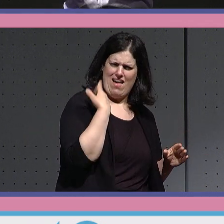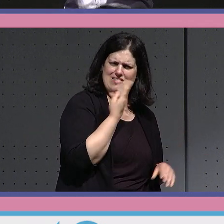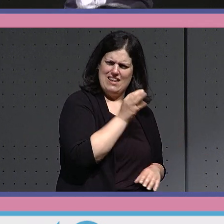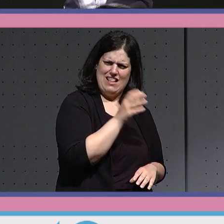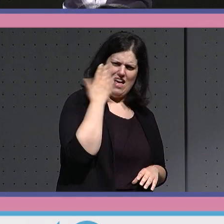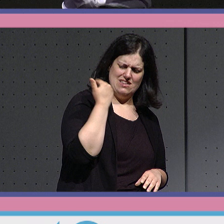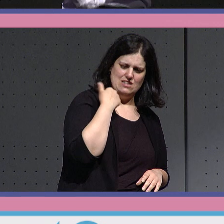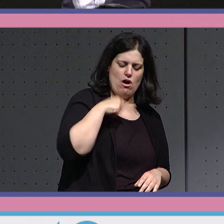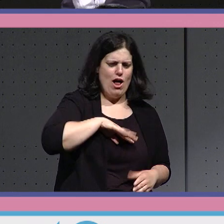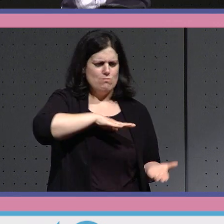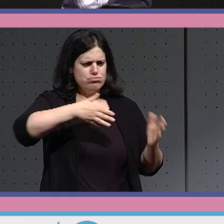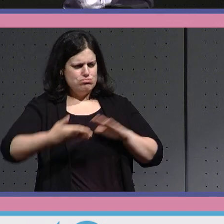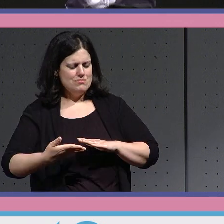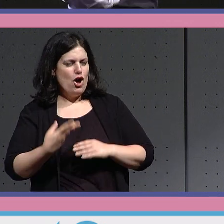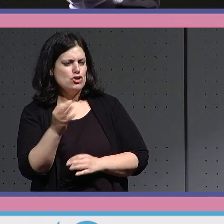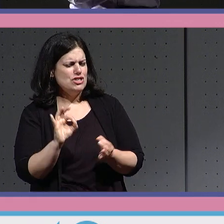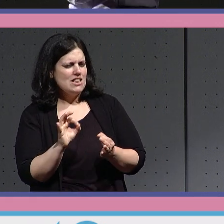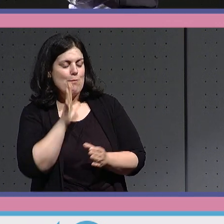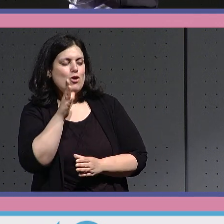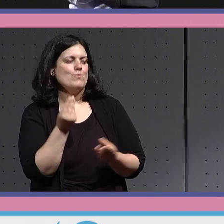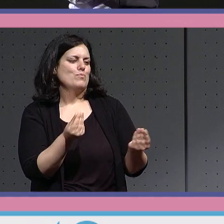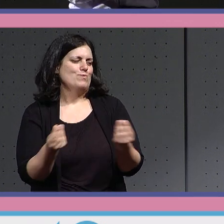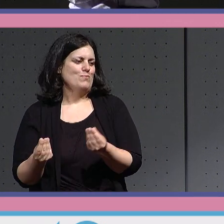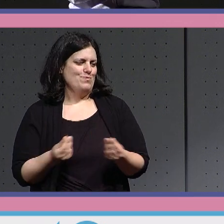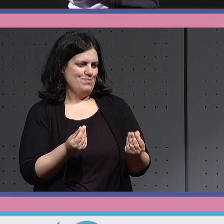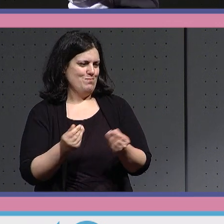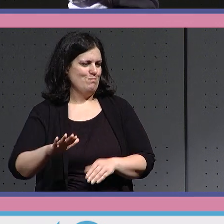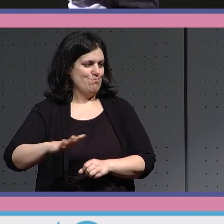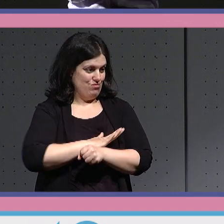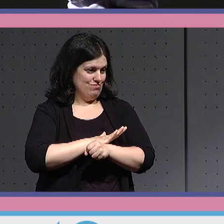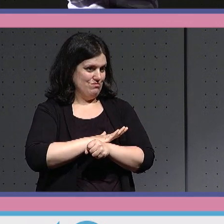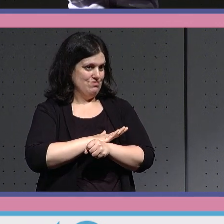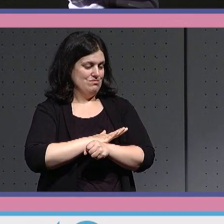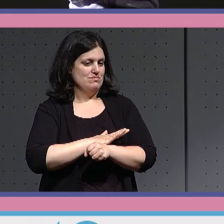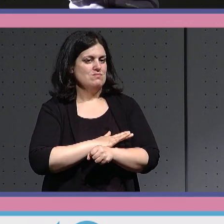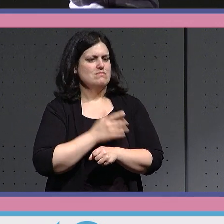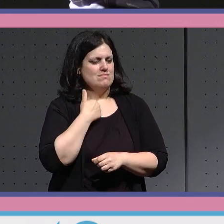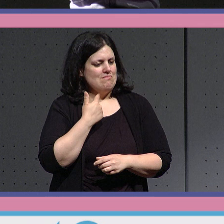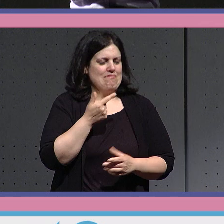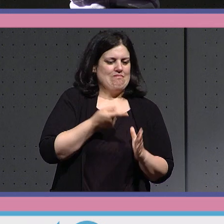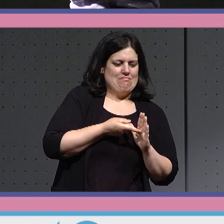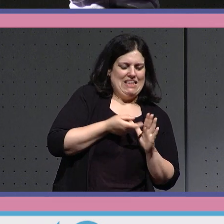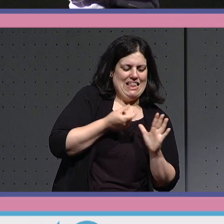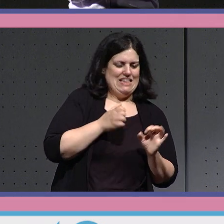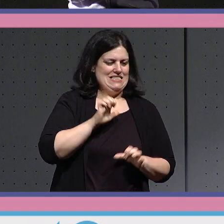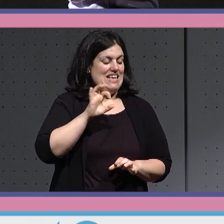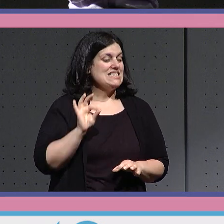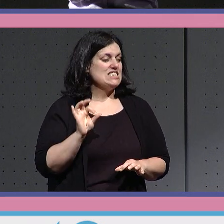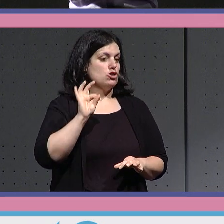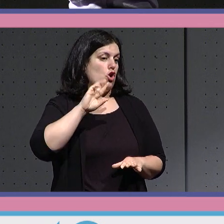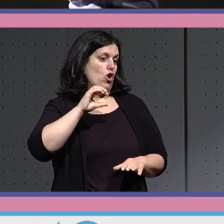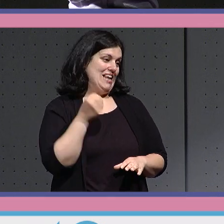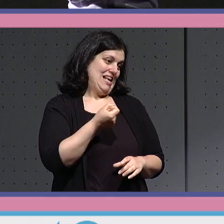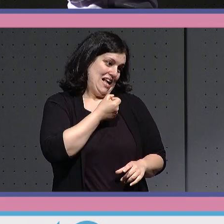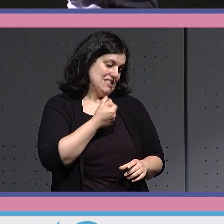genes y somos ambiente, y el ambiente cambió. Y sabemos, por ejemplo, en cáncer de mama que la nuliparidad, que las dietas estrogénicas, que la obesidad,